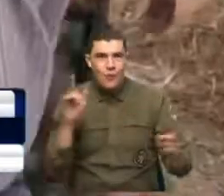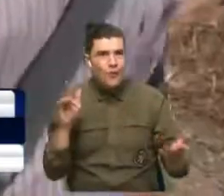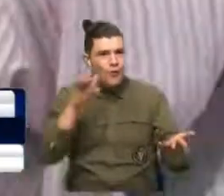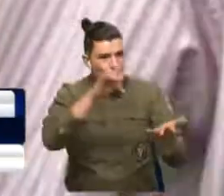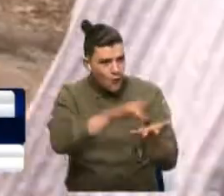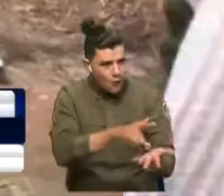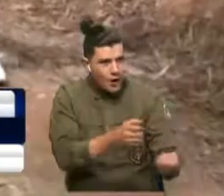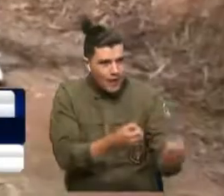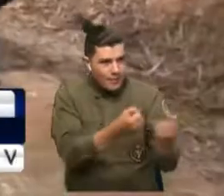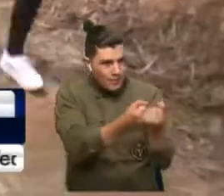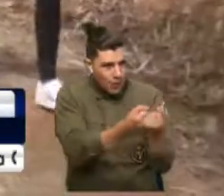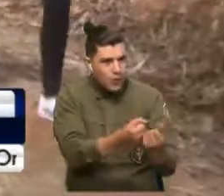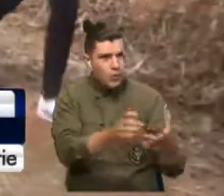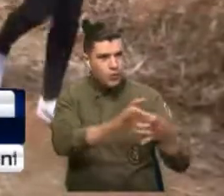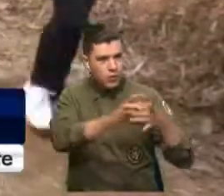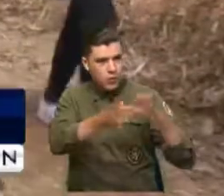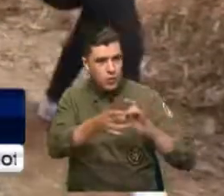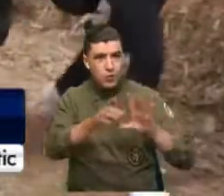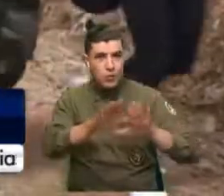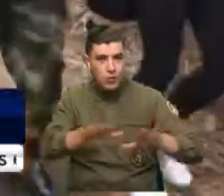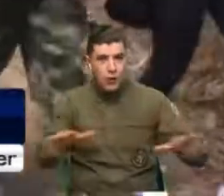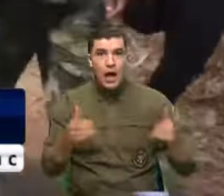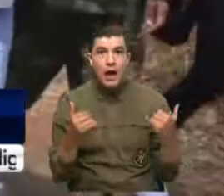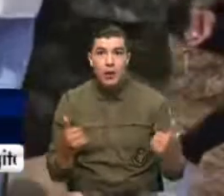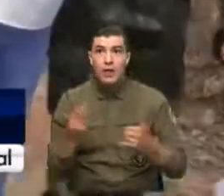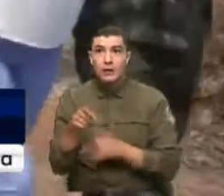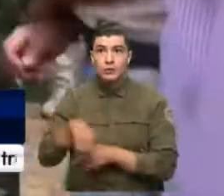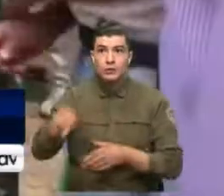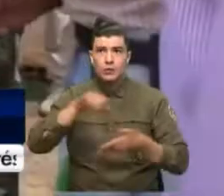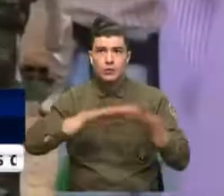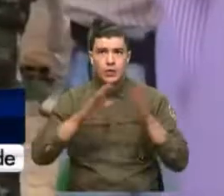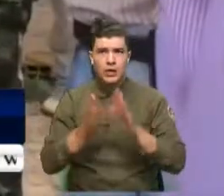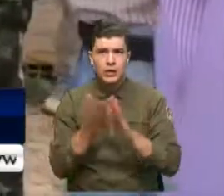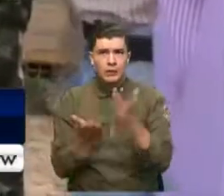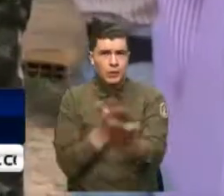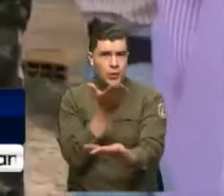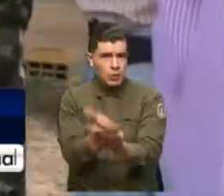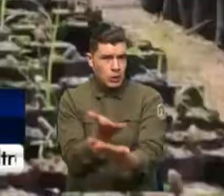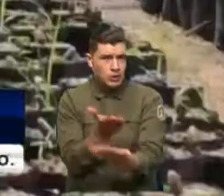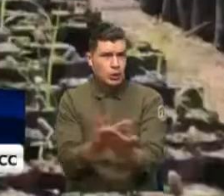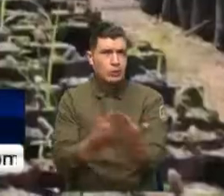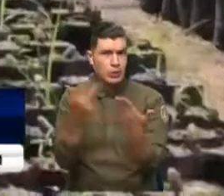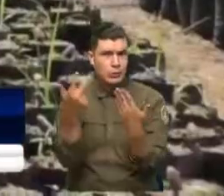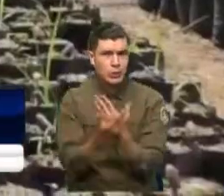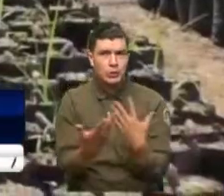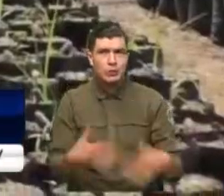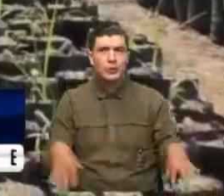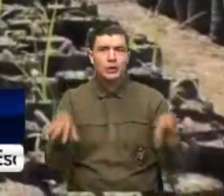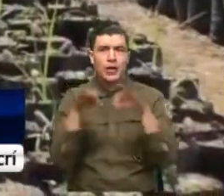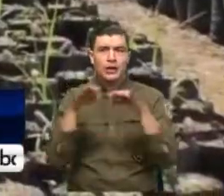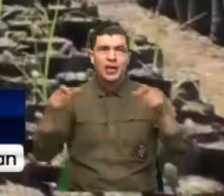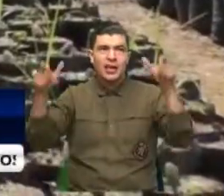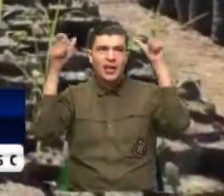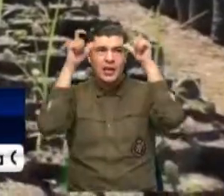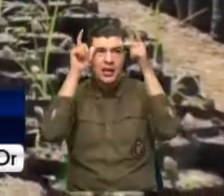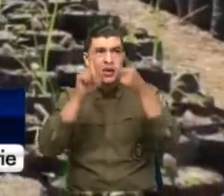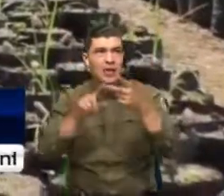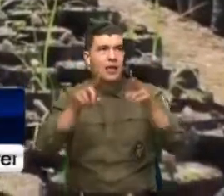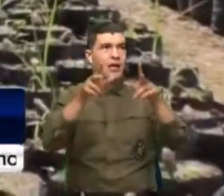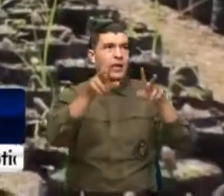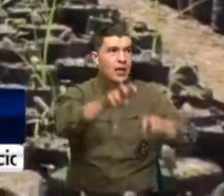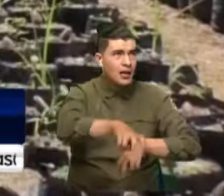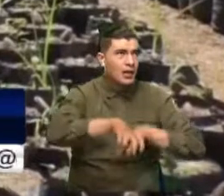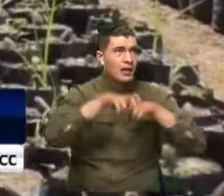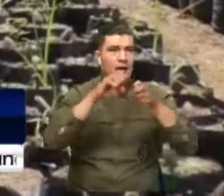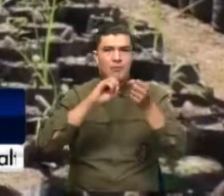conectividad. Ahora, los habitantes están planteando proyectos productivos en ganadería, agricultura, medio ambiente y